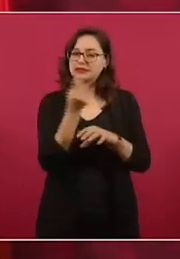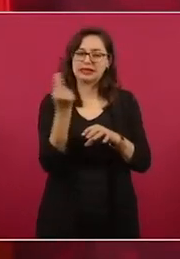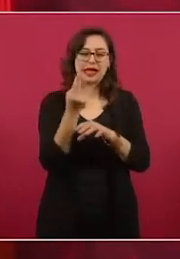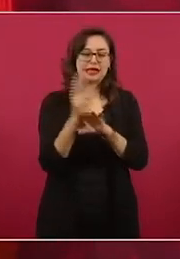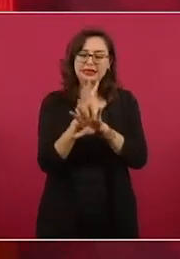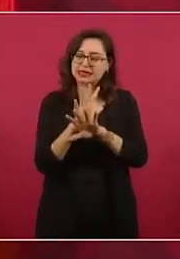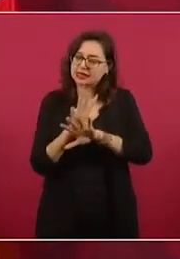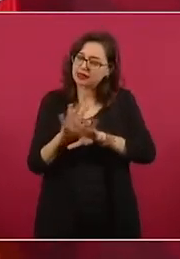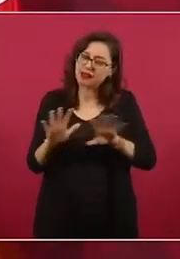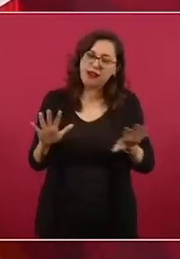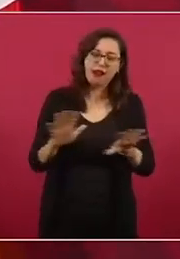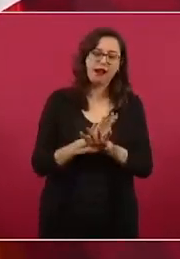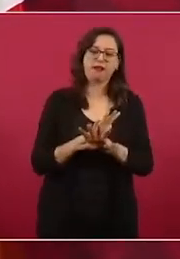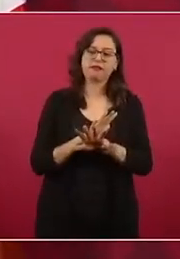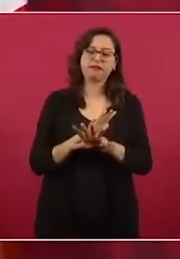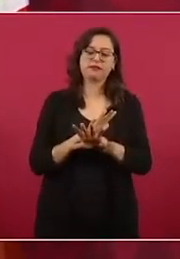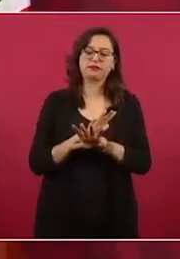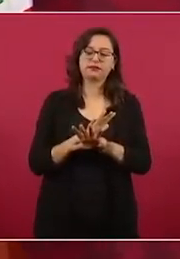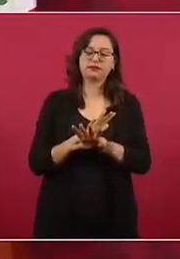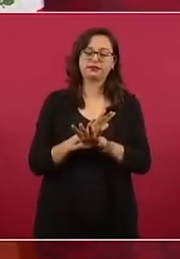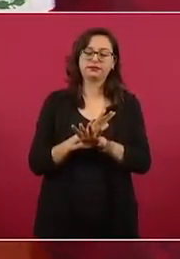Hace falta una